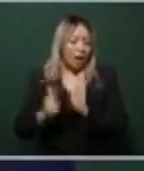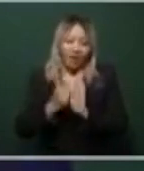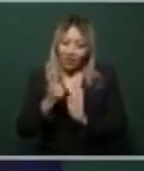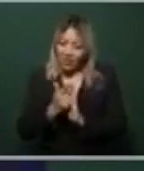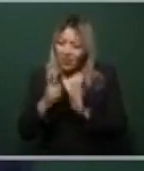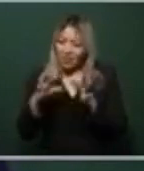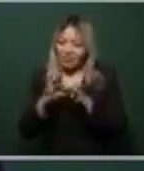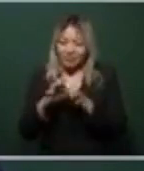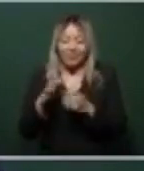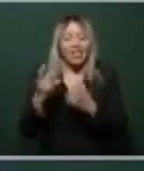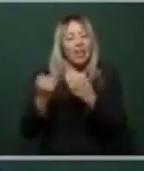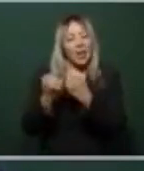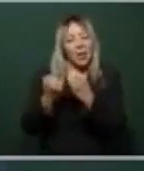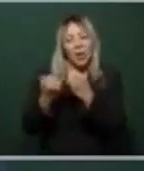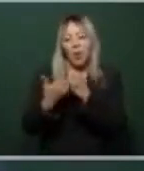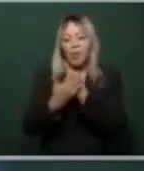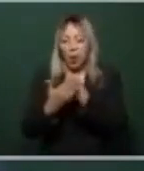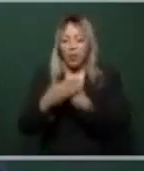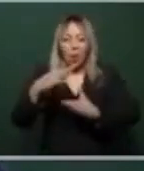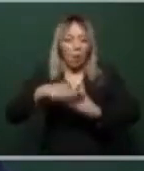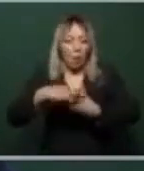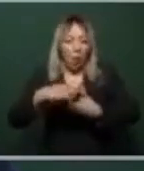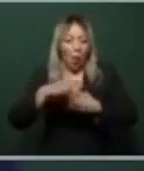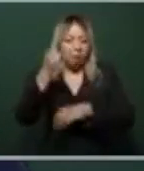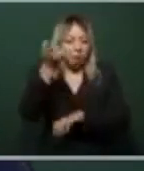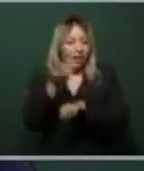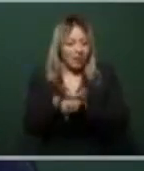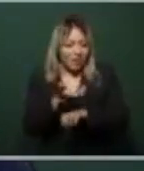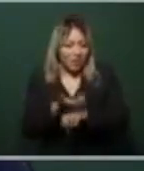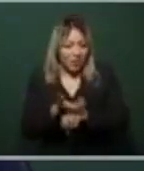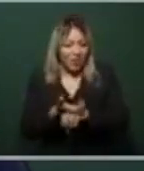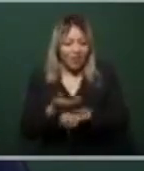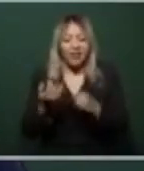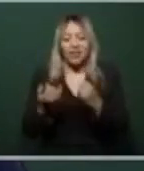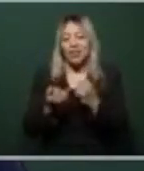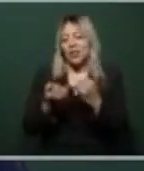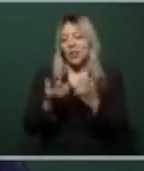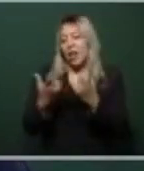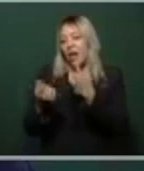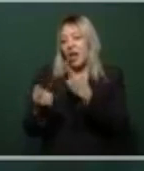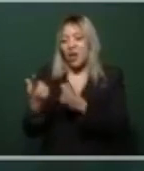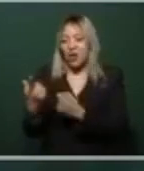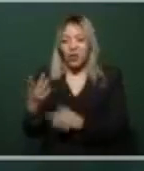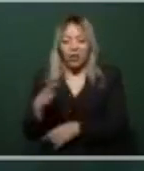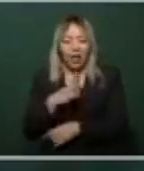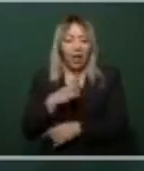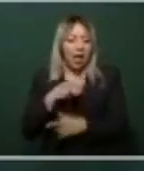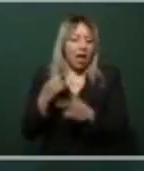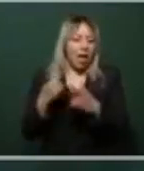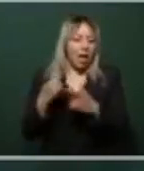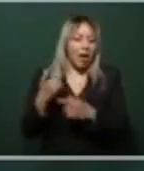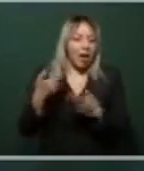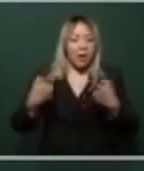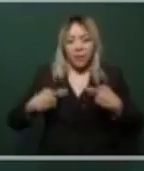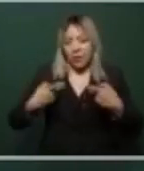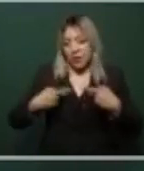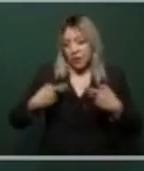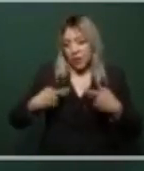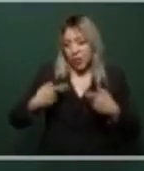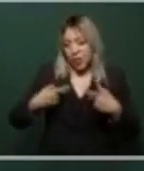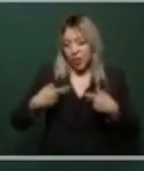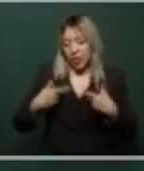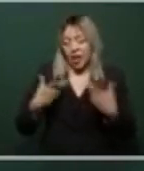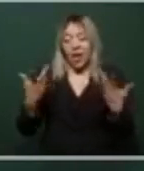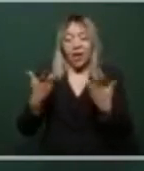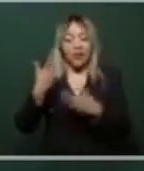Hay elecciones en Estados Unidos, ¿sí? Hay productores de tomate en una parte, en una región